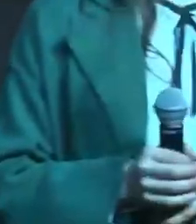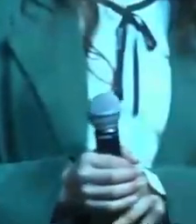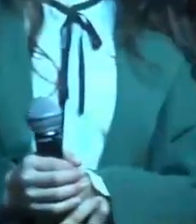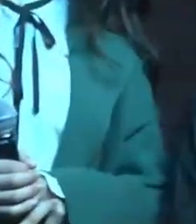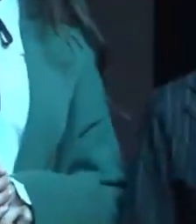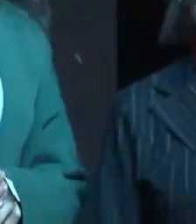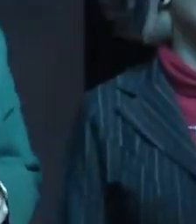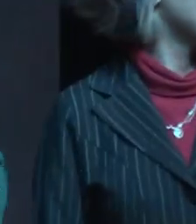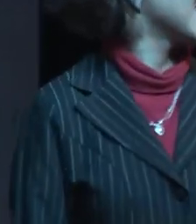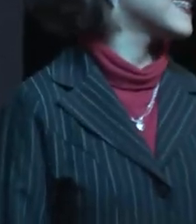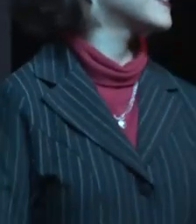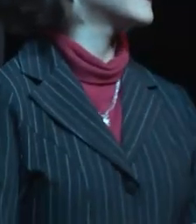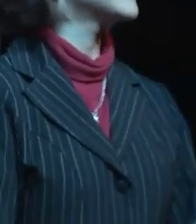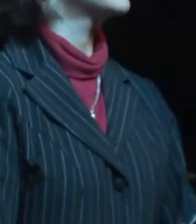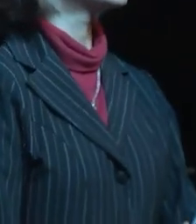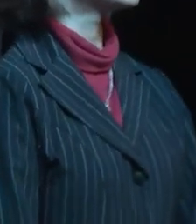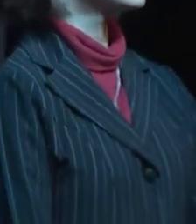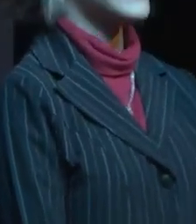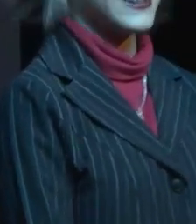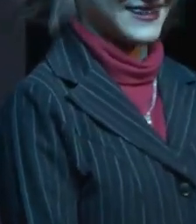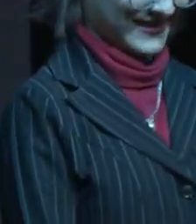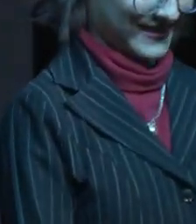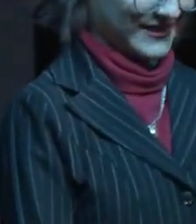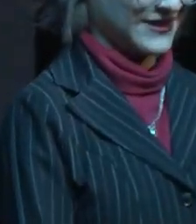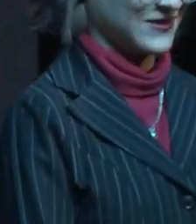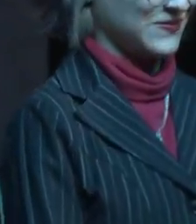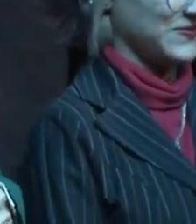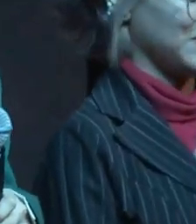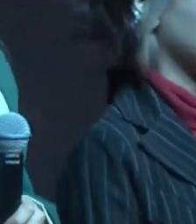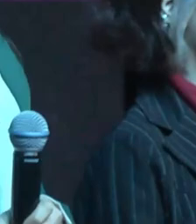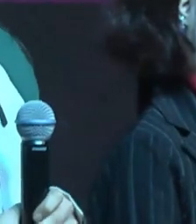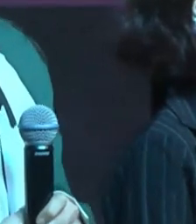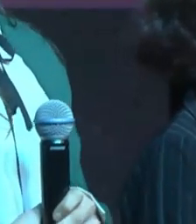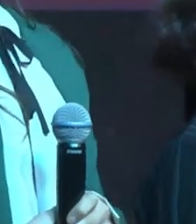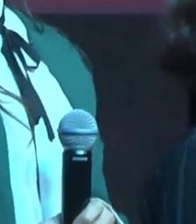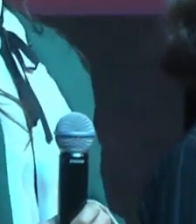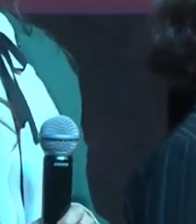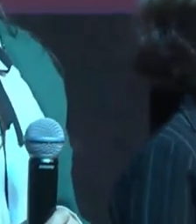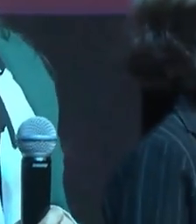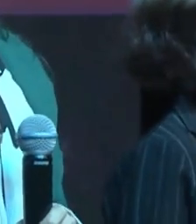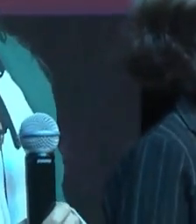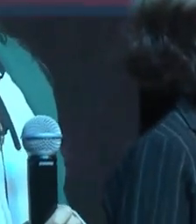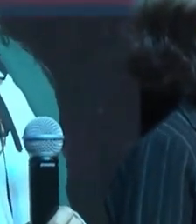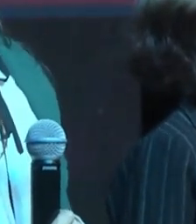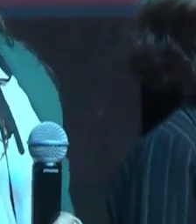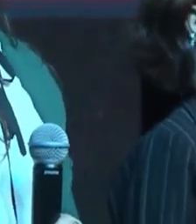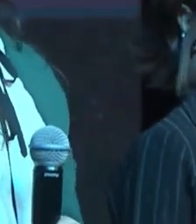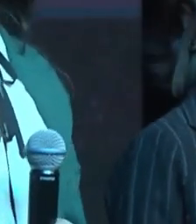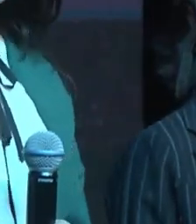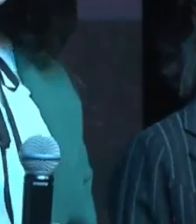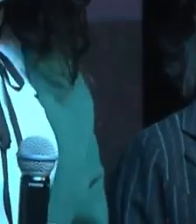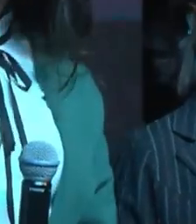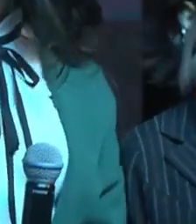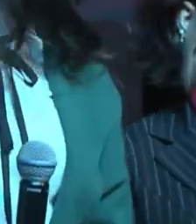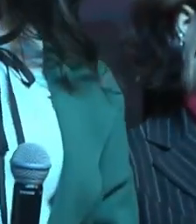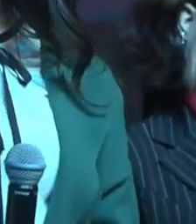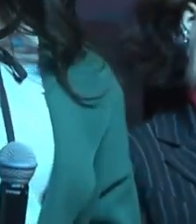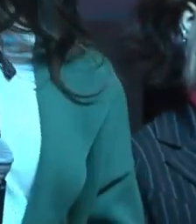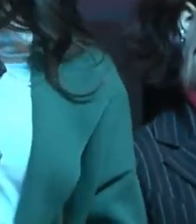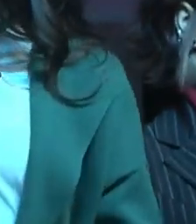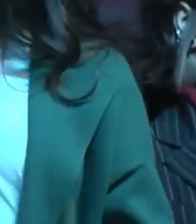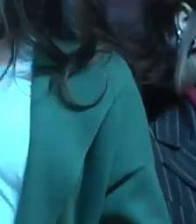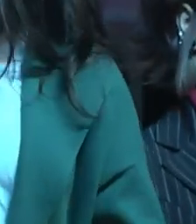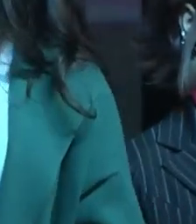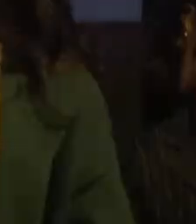¿Cómo se sintió, profesor, acá en el museo, una vez más? ¿Sí? ¿Qué tal la experiencia? Bueno, muy bonita, una experiencia